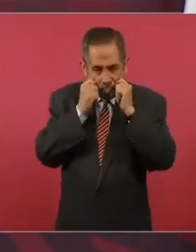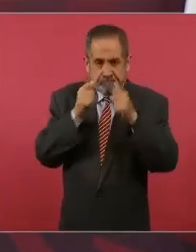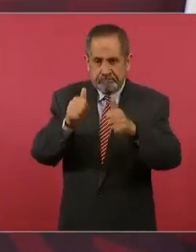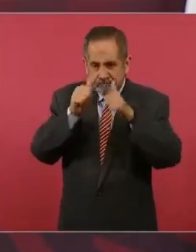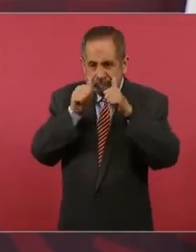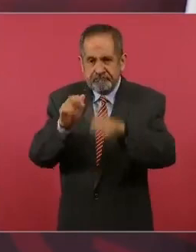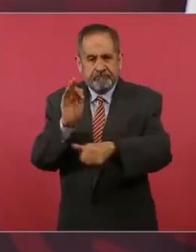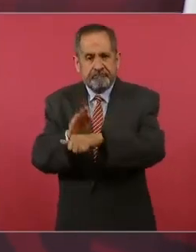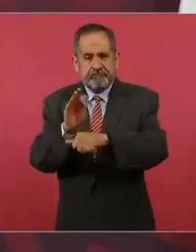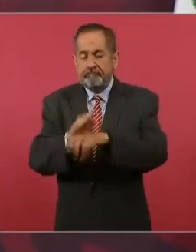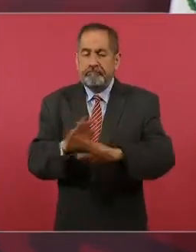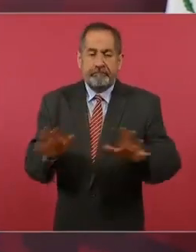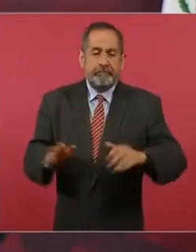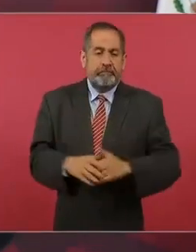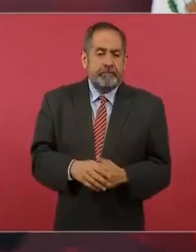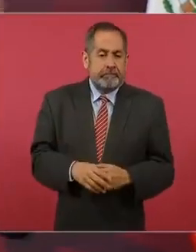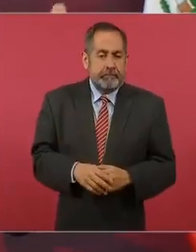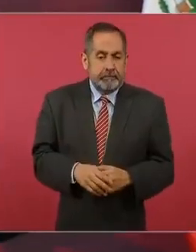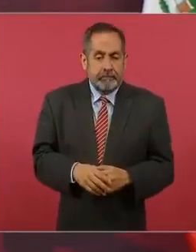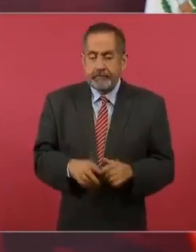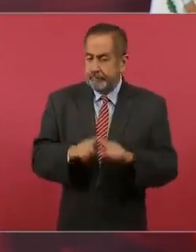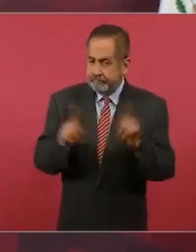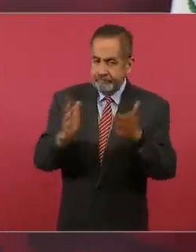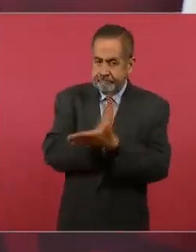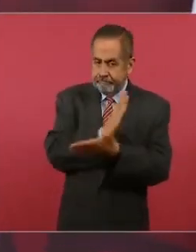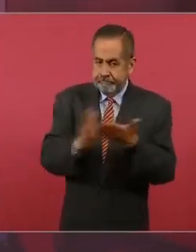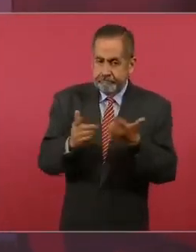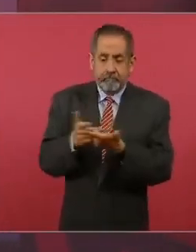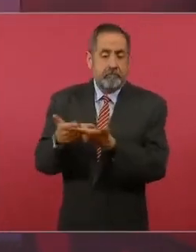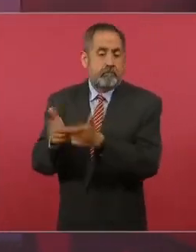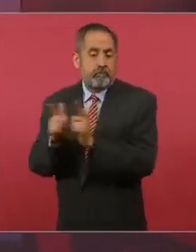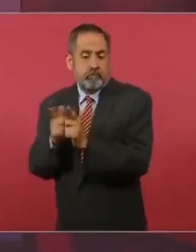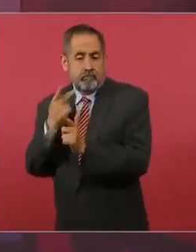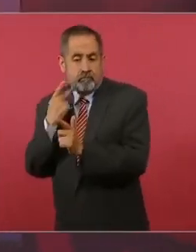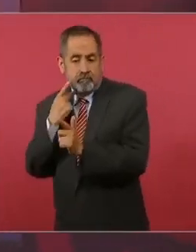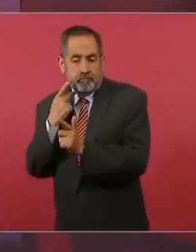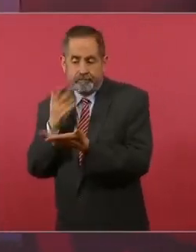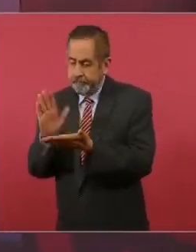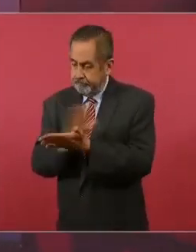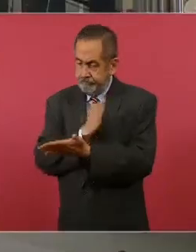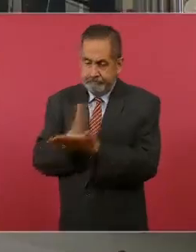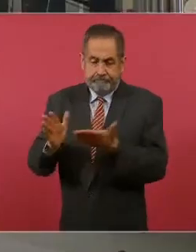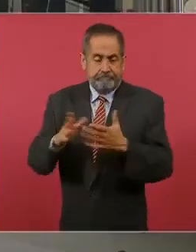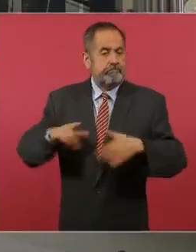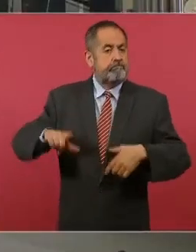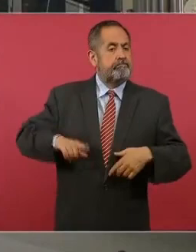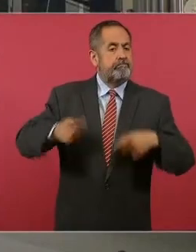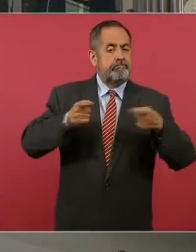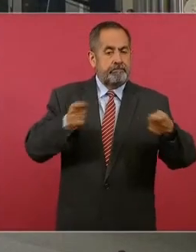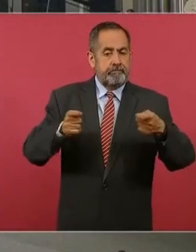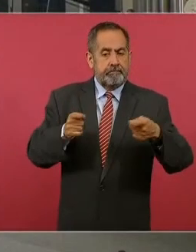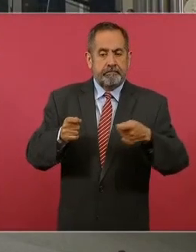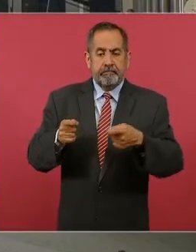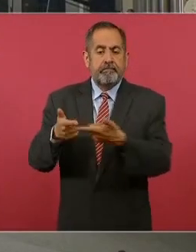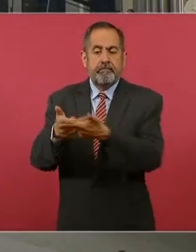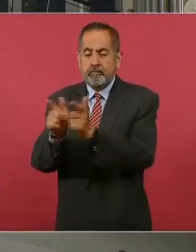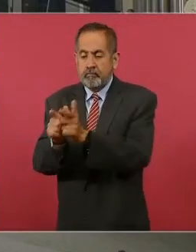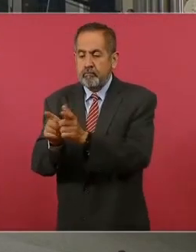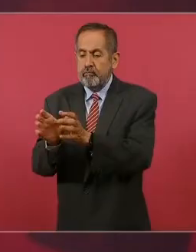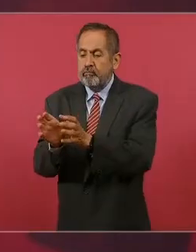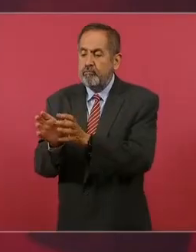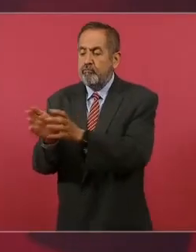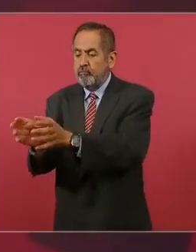Siempre he dicho que una cosa es el partido y otra cosa es el gobierno. Partido, como su nombre lo indica, es